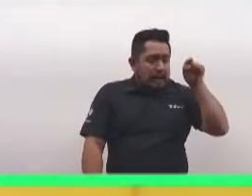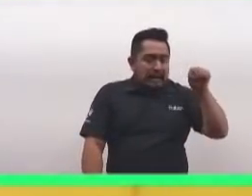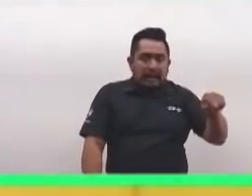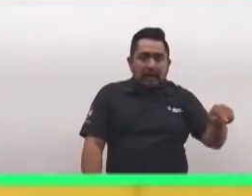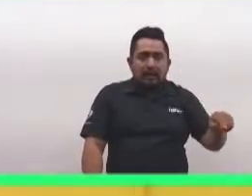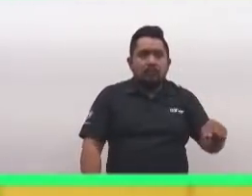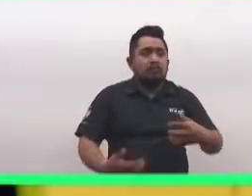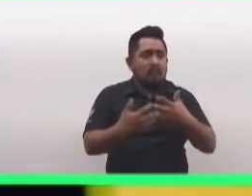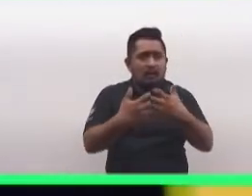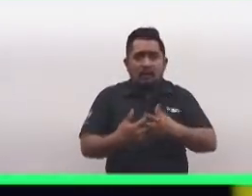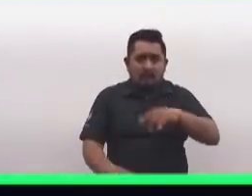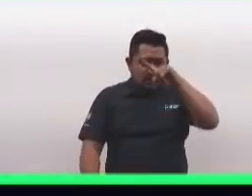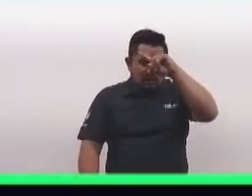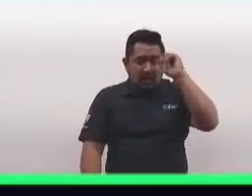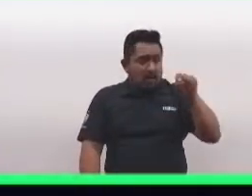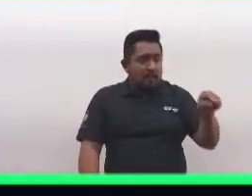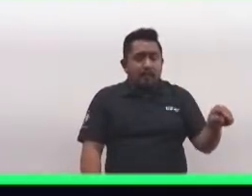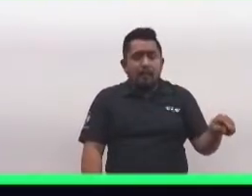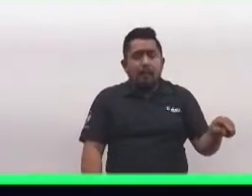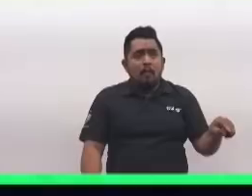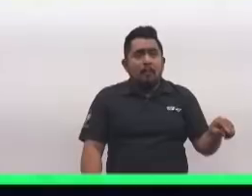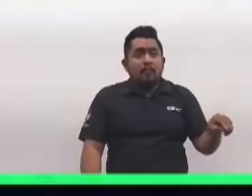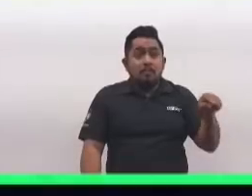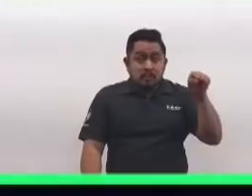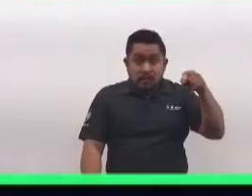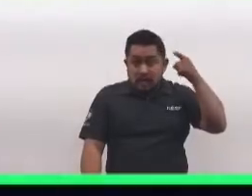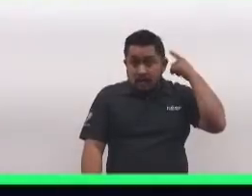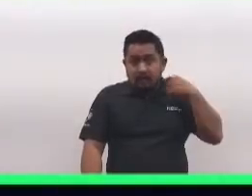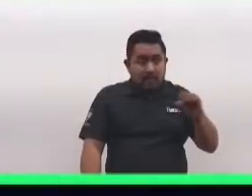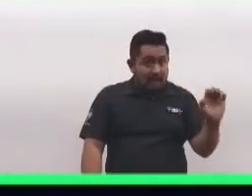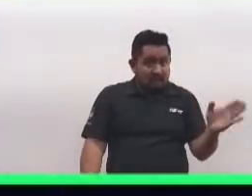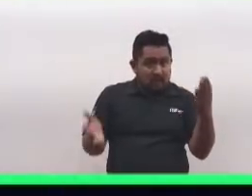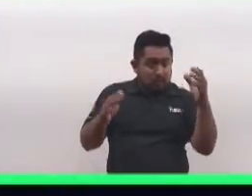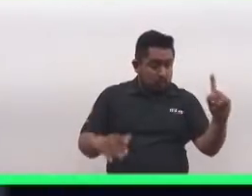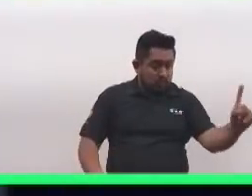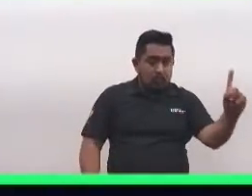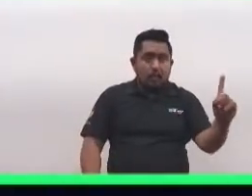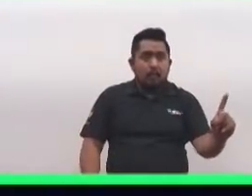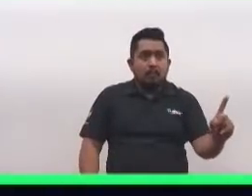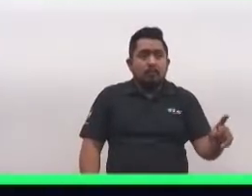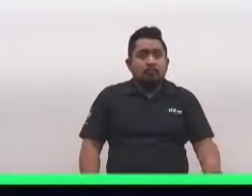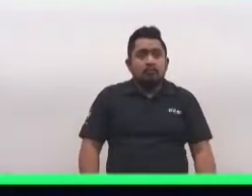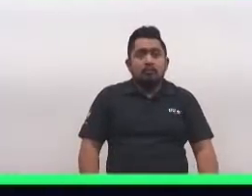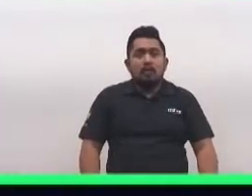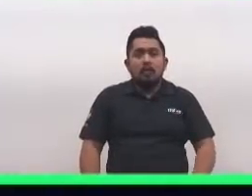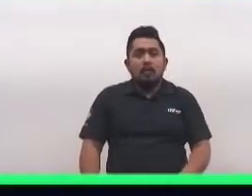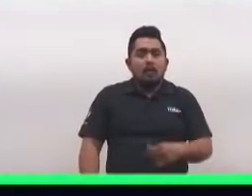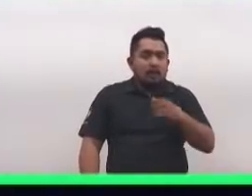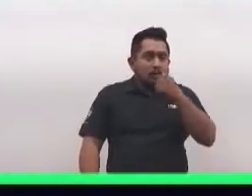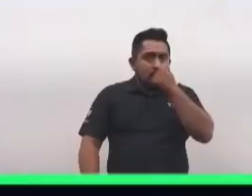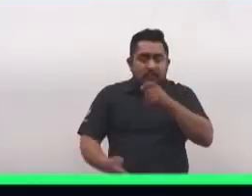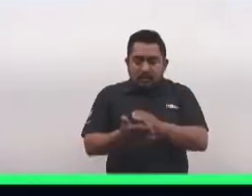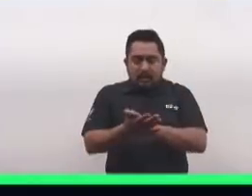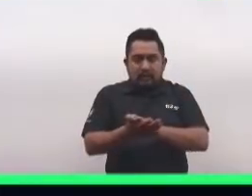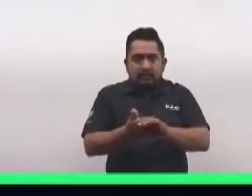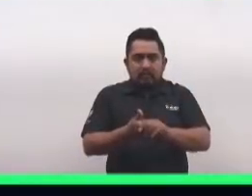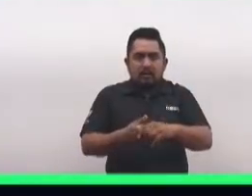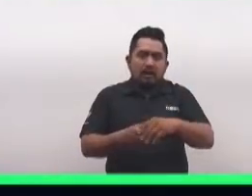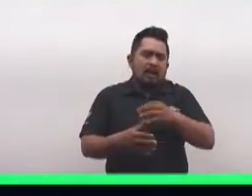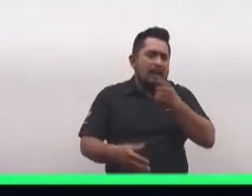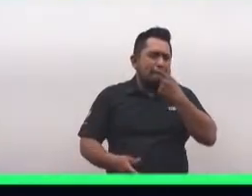emprendedores y él ha puesto una productora una fábrica de marihuana me dicen medicinal y ahora la va a promover de manera